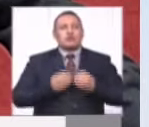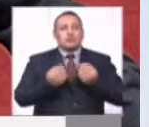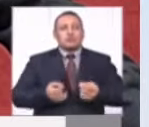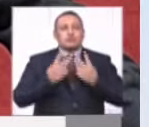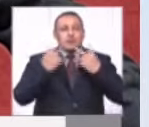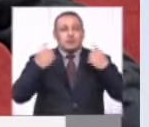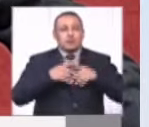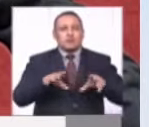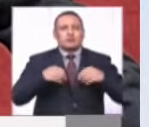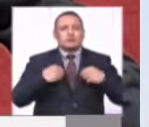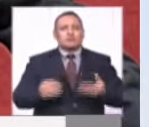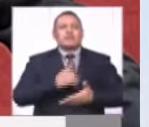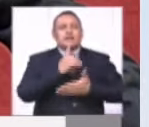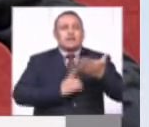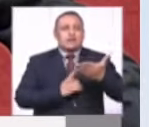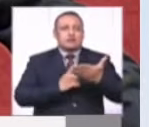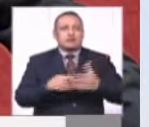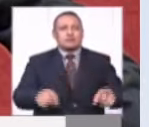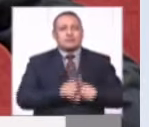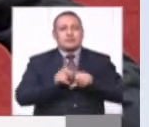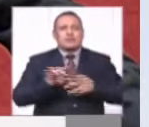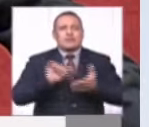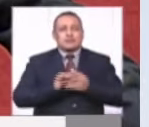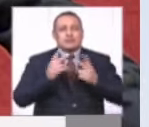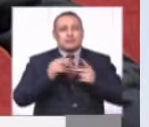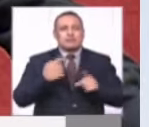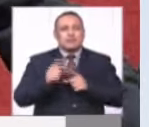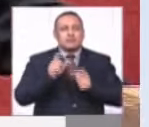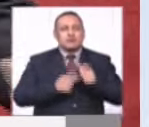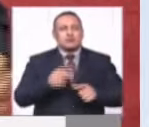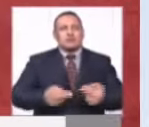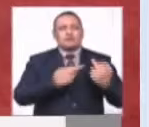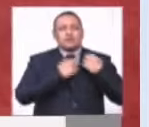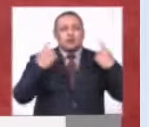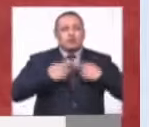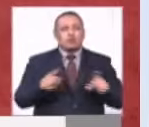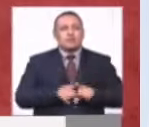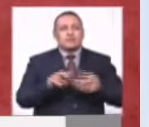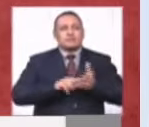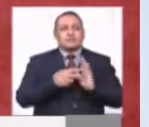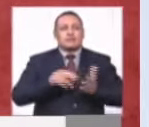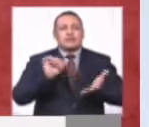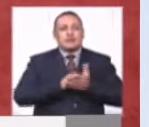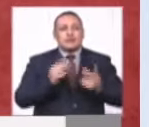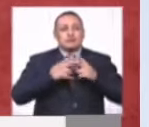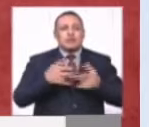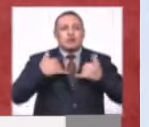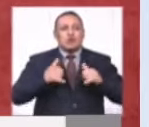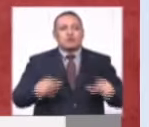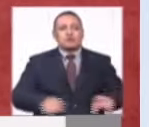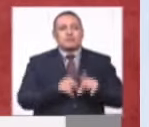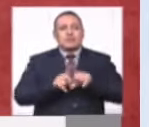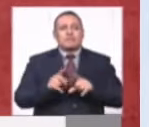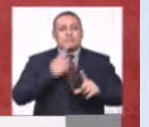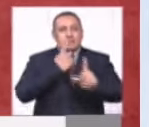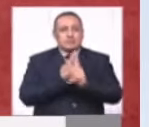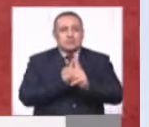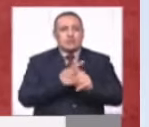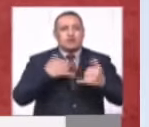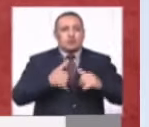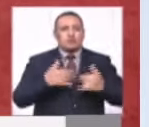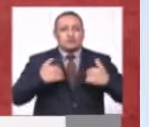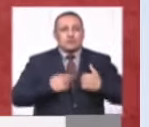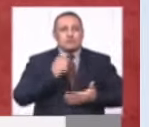también permitir su declaración y pago de los sujetos obligados. Lo que pasa es que los juegos presenciales sí